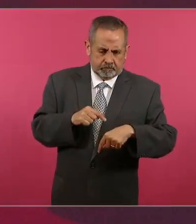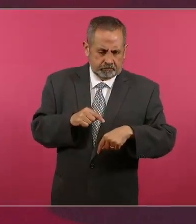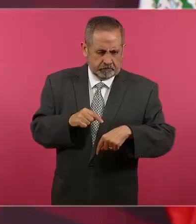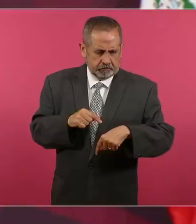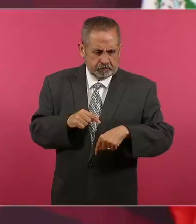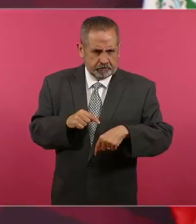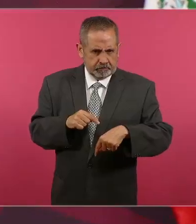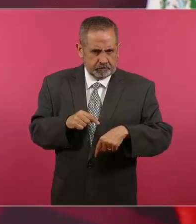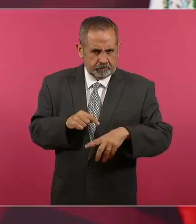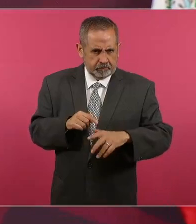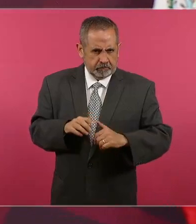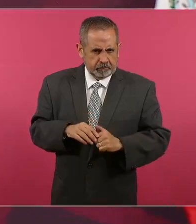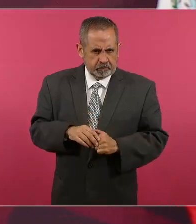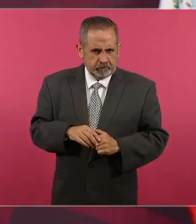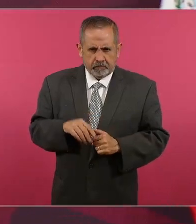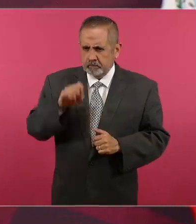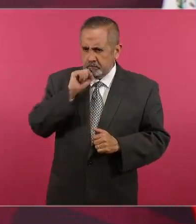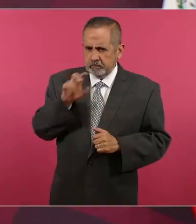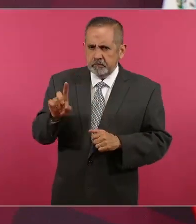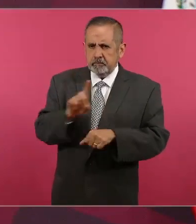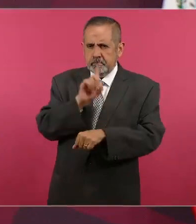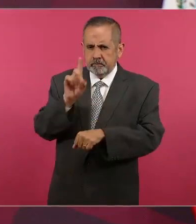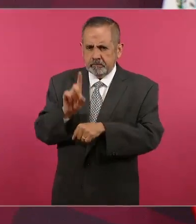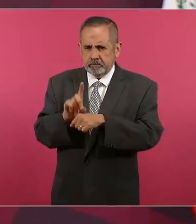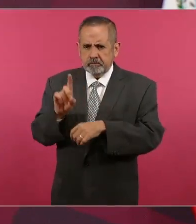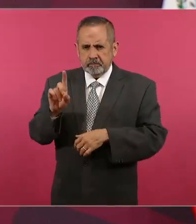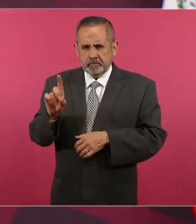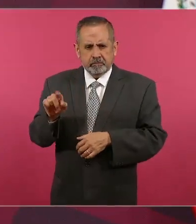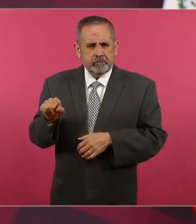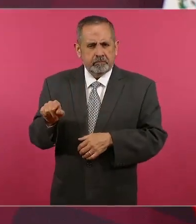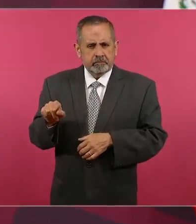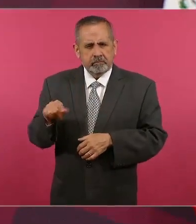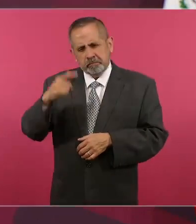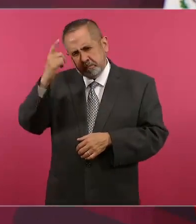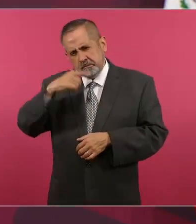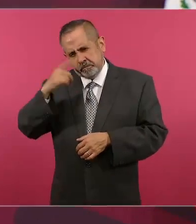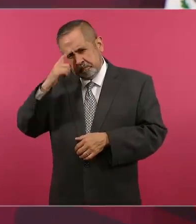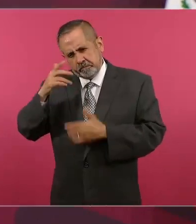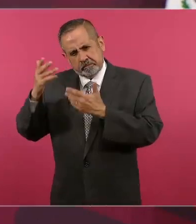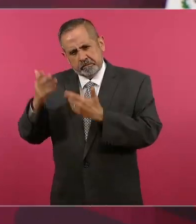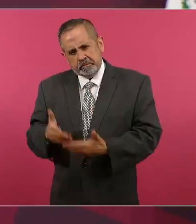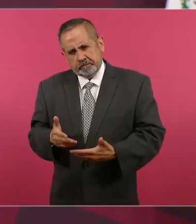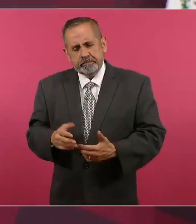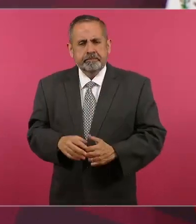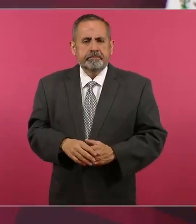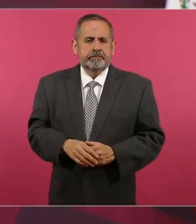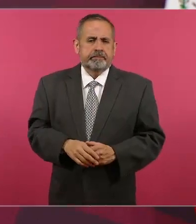pues ese mismo día, nada más que por la noche,